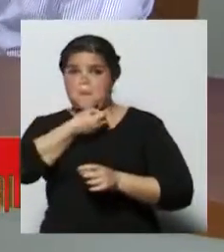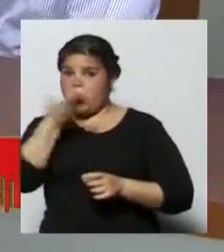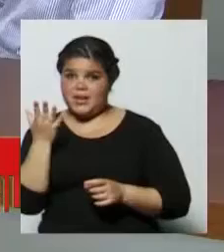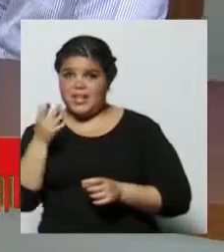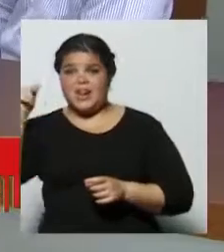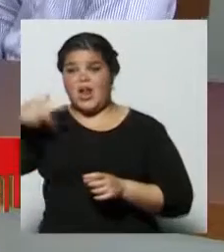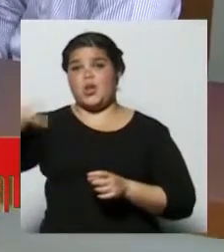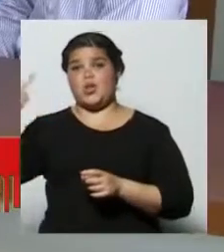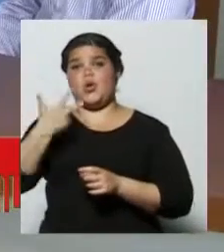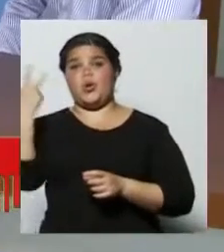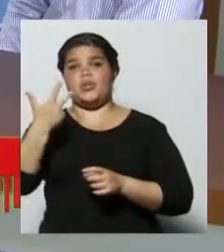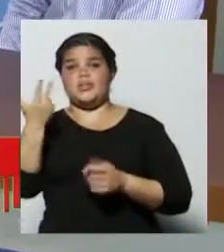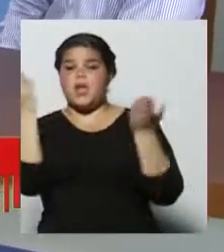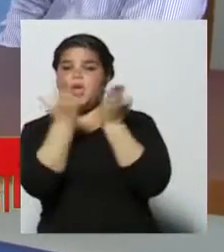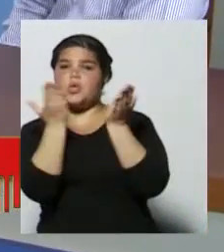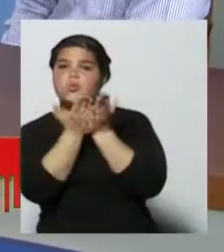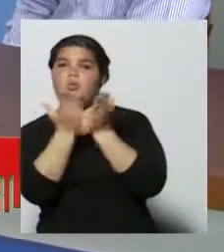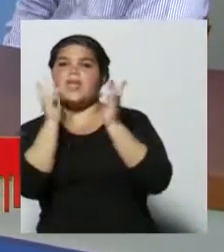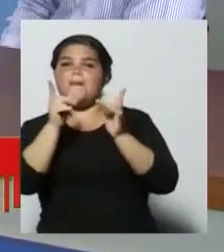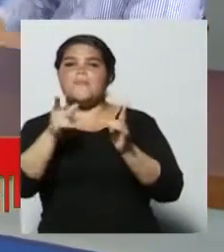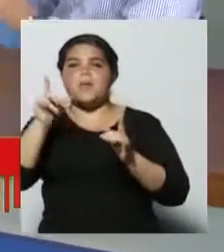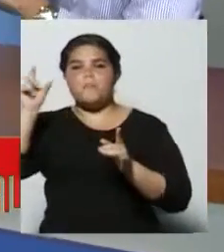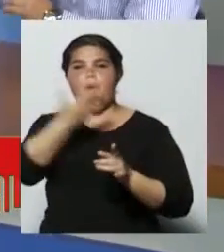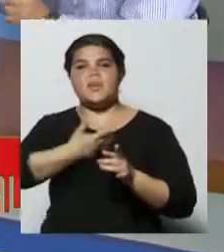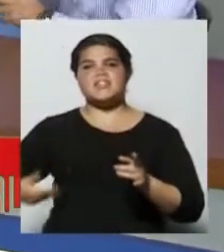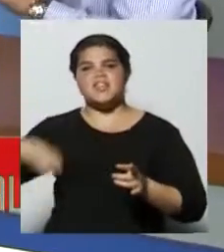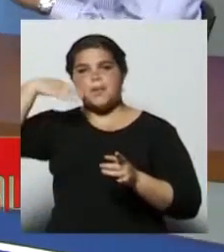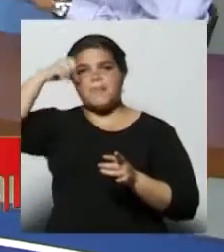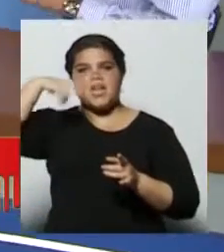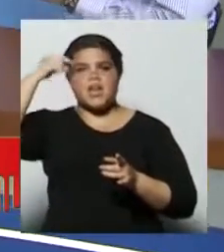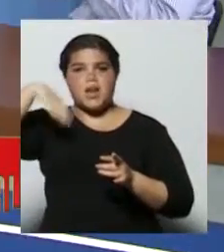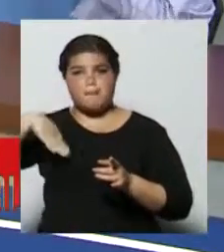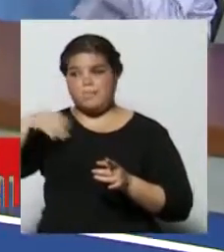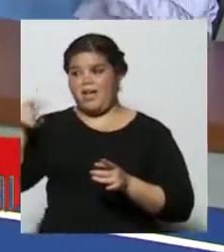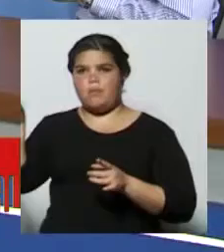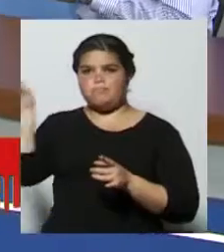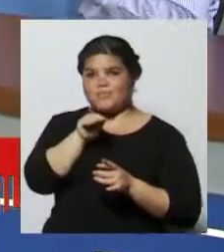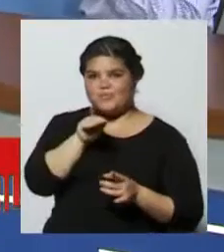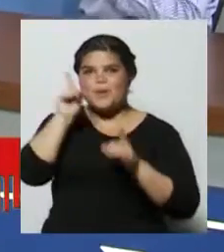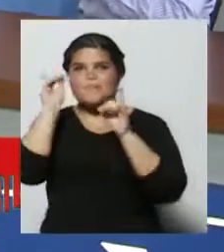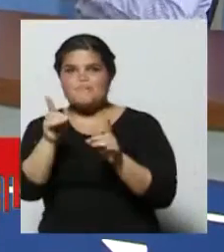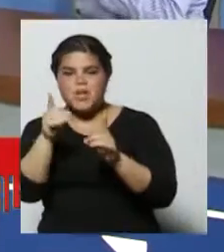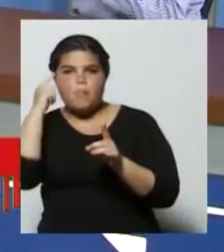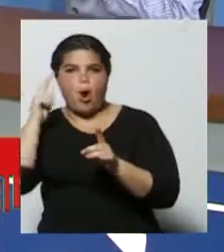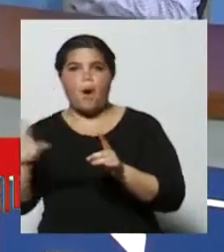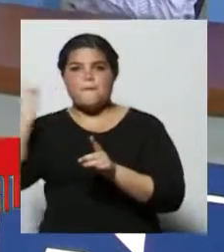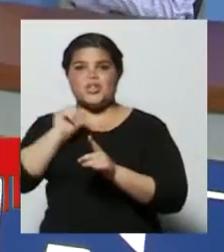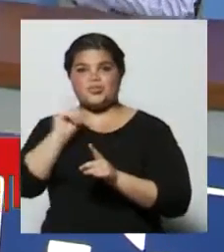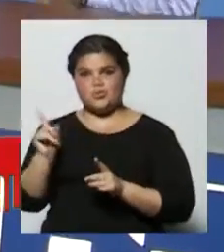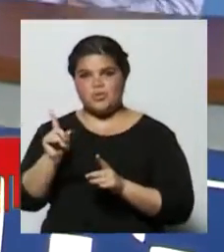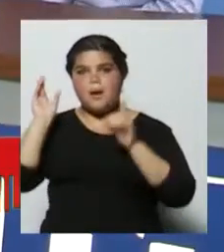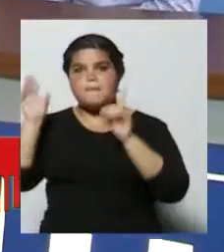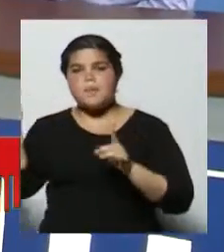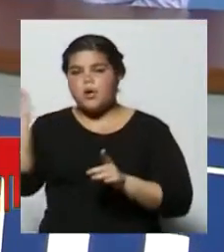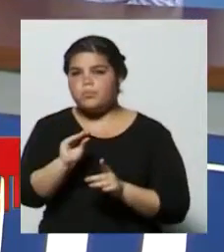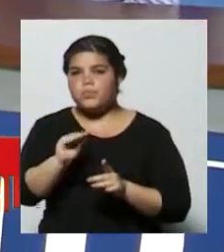hijos del menemismo, si bien el costo social les interesa a sus respectivos candidatos en función de la estabilidad